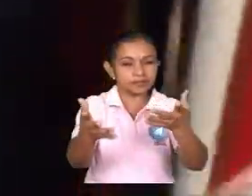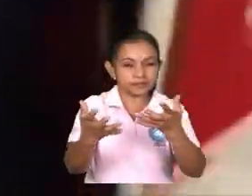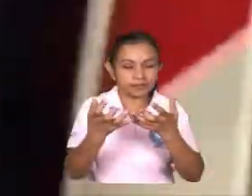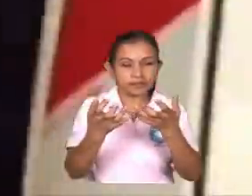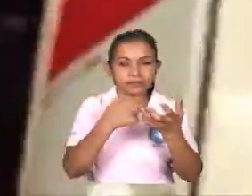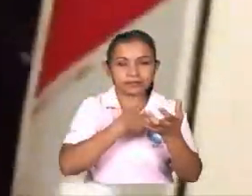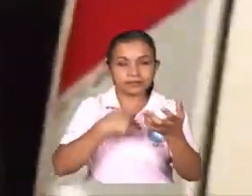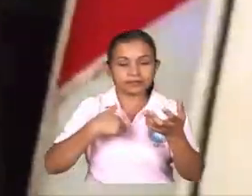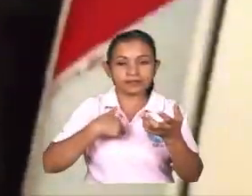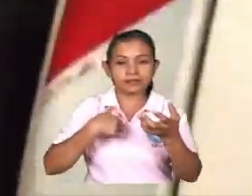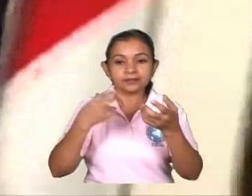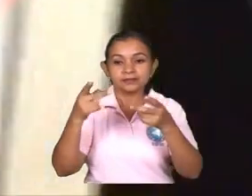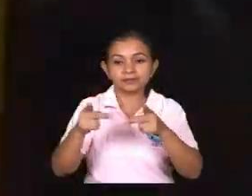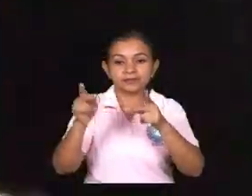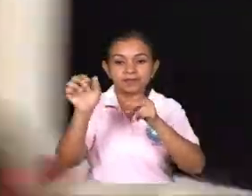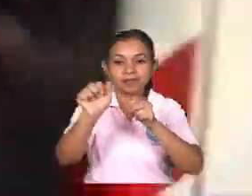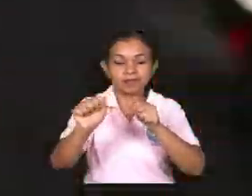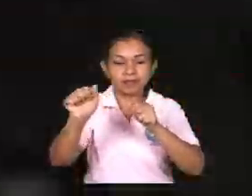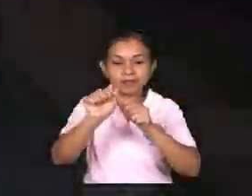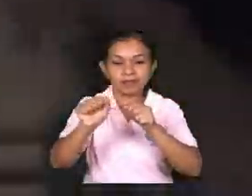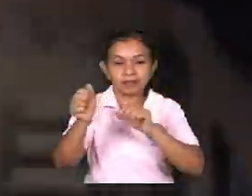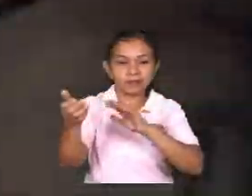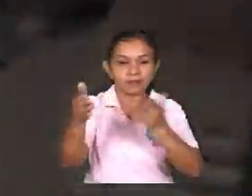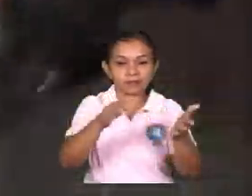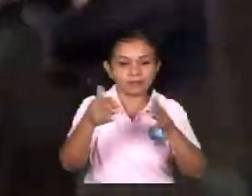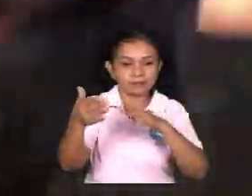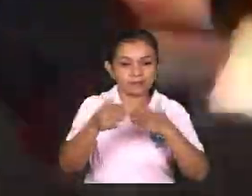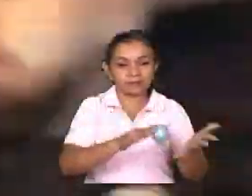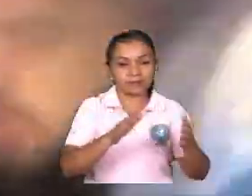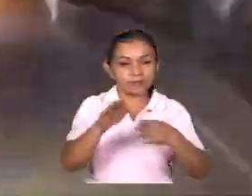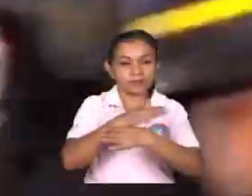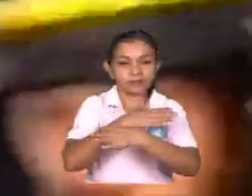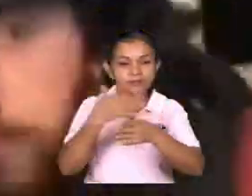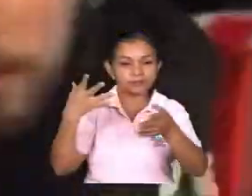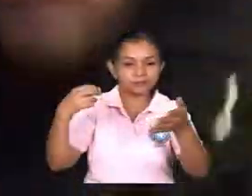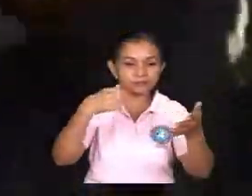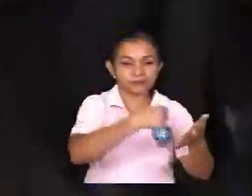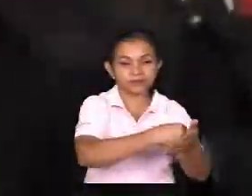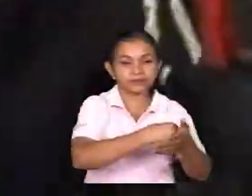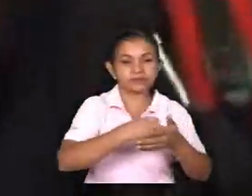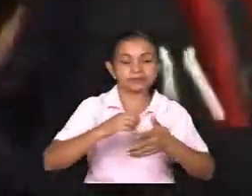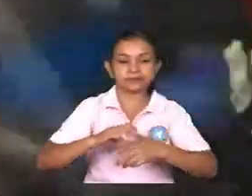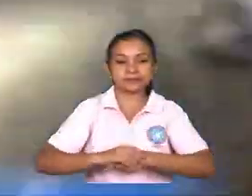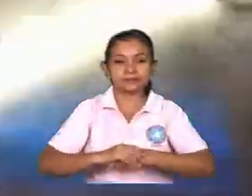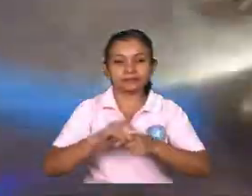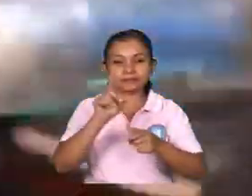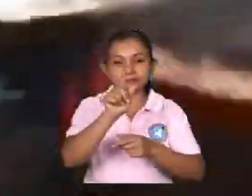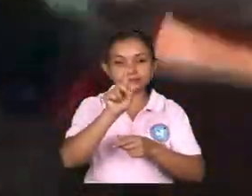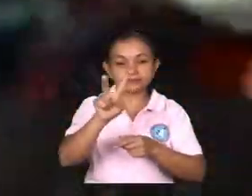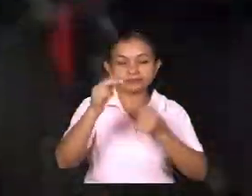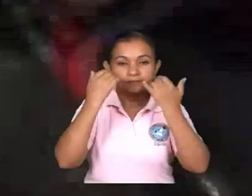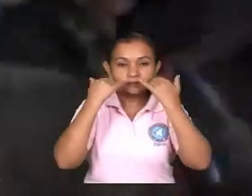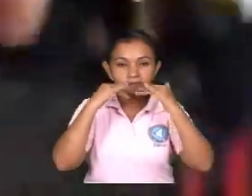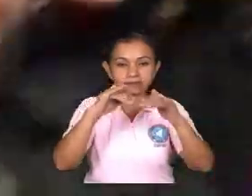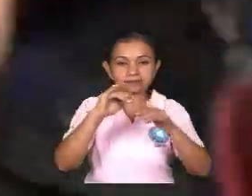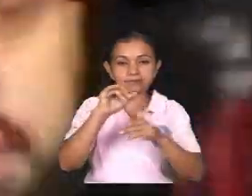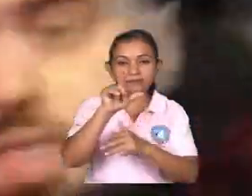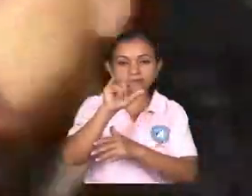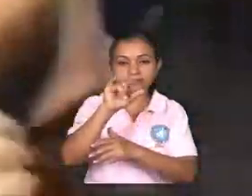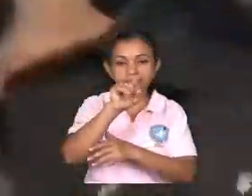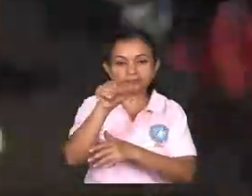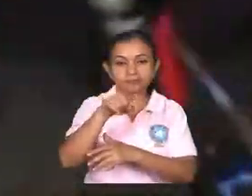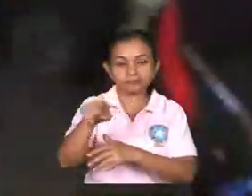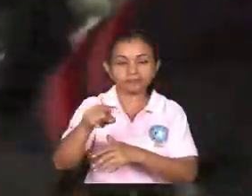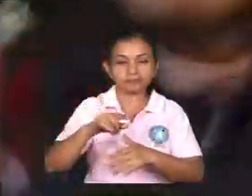homenajear a la decena de chalecos amarillos muertos en diferentes accidentes. Para el canal parlamentario, informó Liz